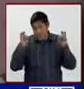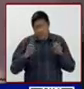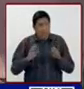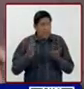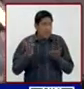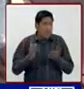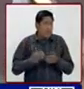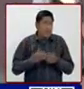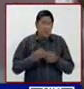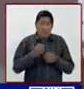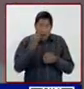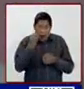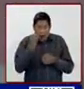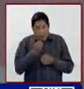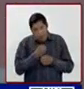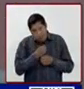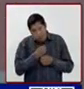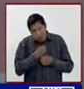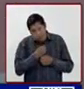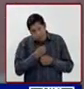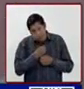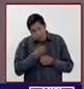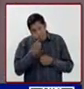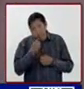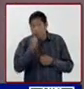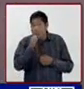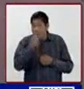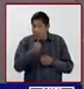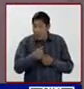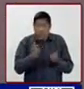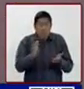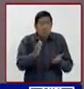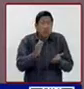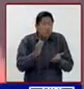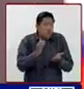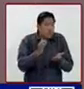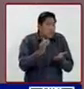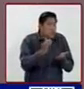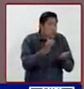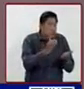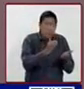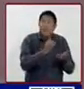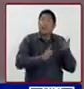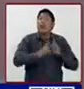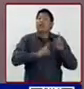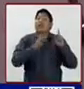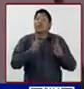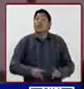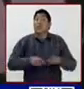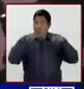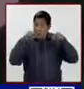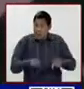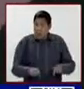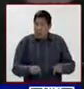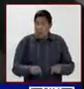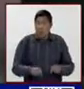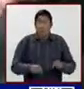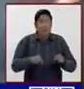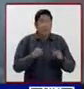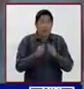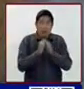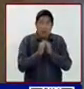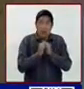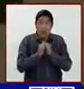que mascar coquita. Y mañana les vamos a trasladar al local. Algunas de las personas que están aquí justamente también